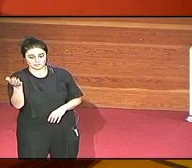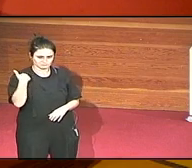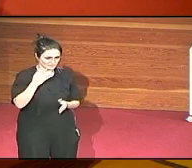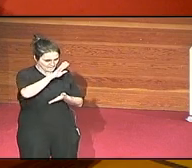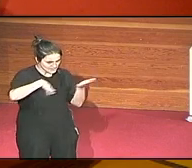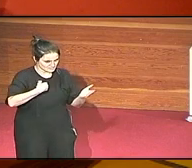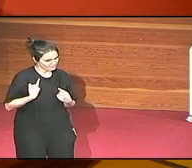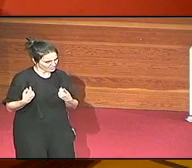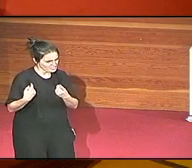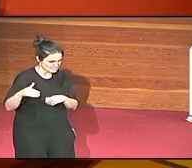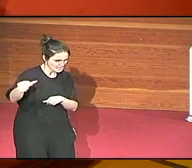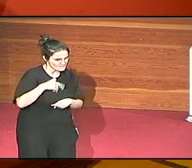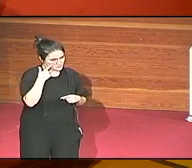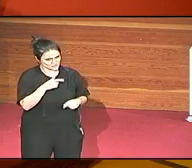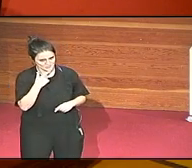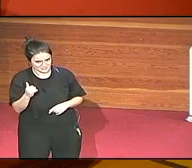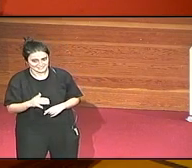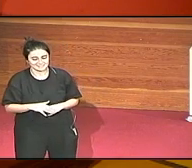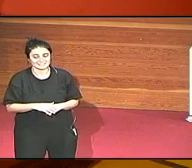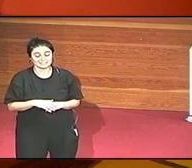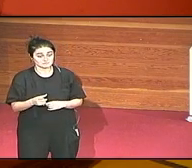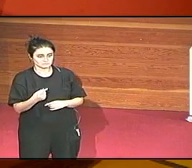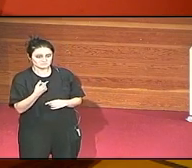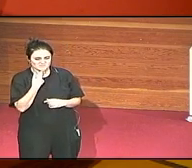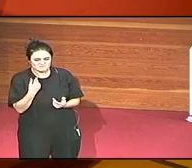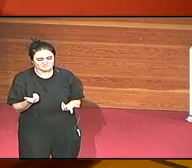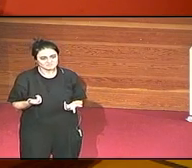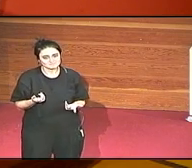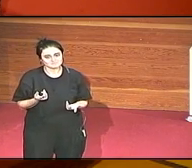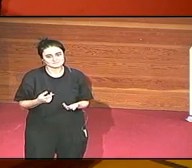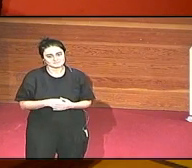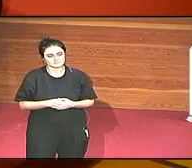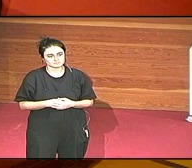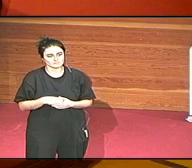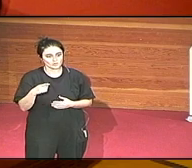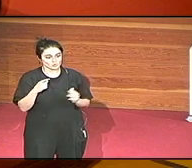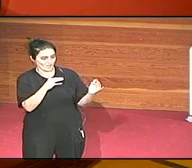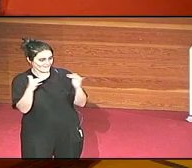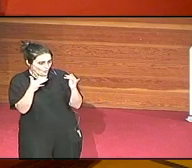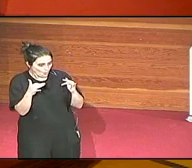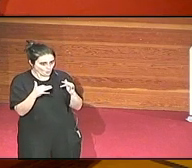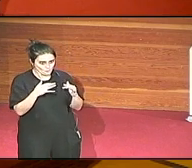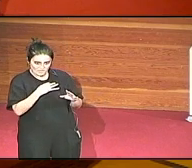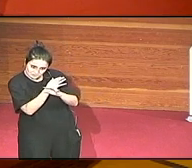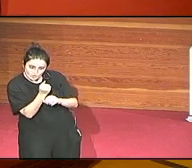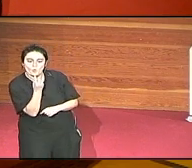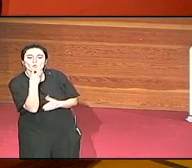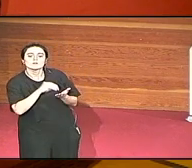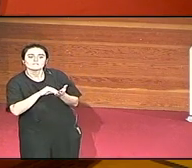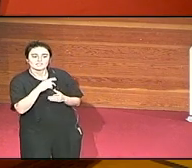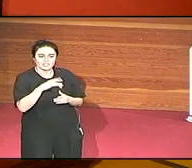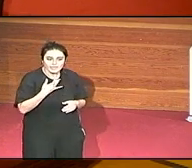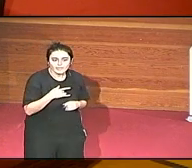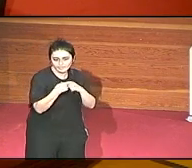tal y entonces le dije cuantas cuantas veces puedes jugar a fútbol que wise cada día cada